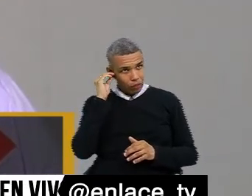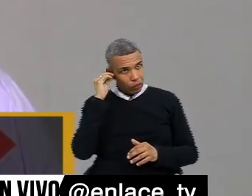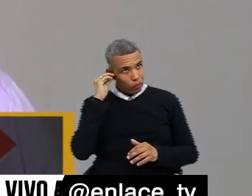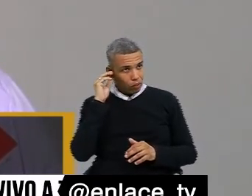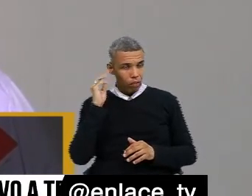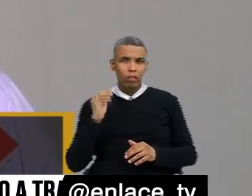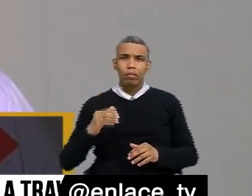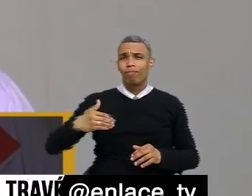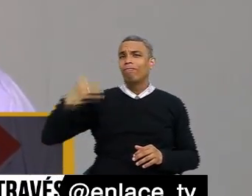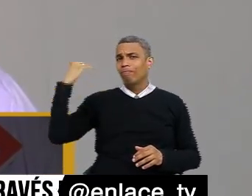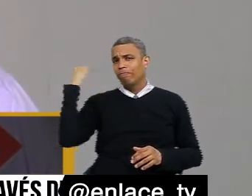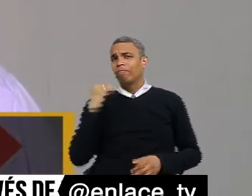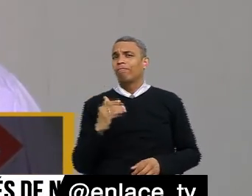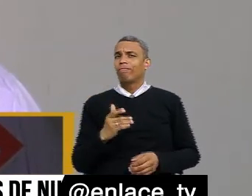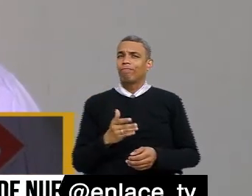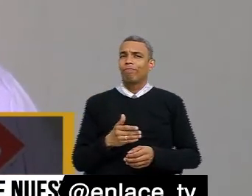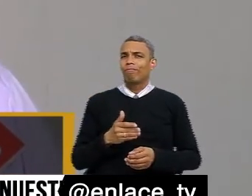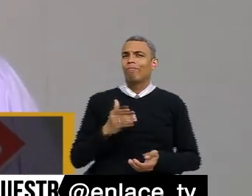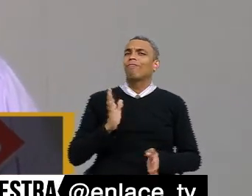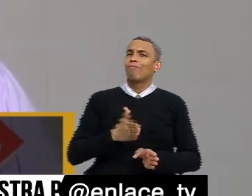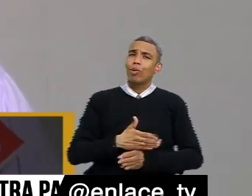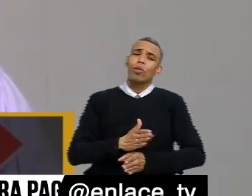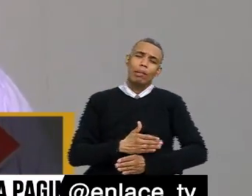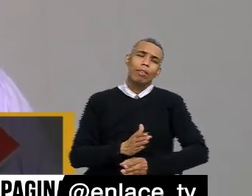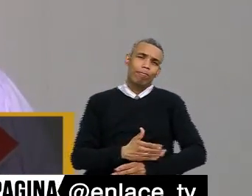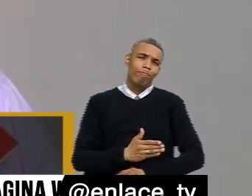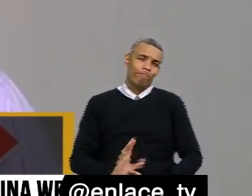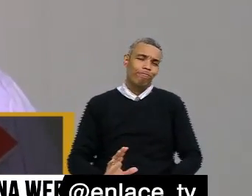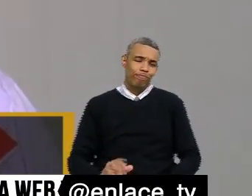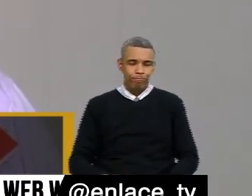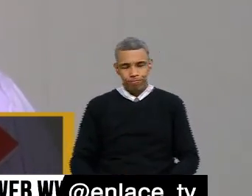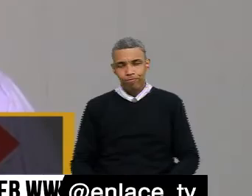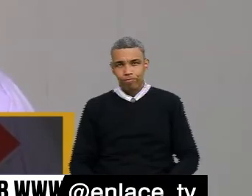problemas de seguridad con algunos